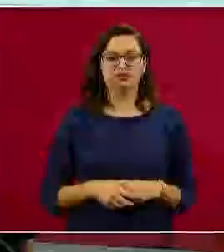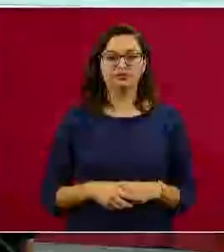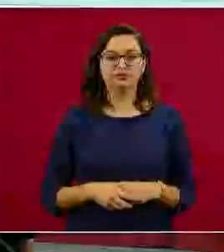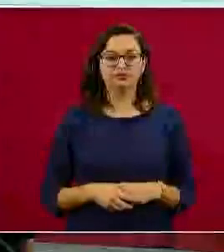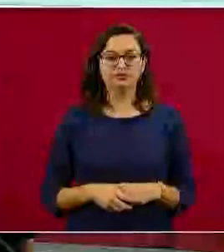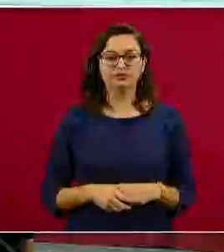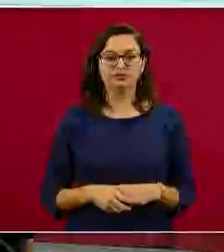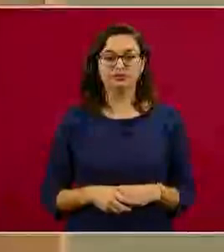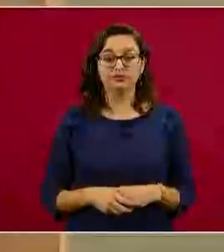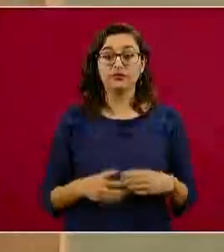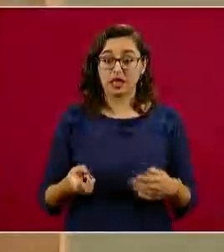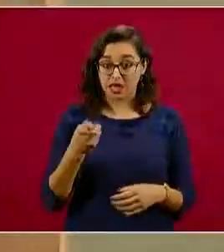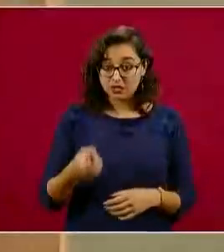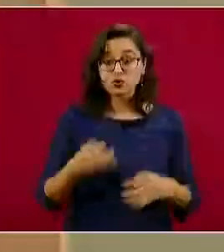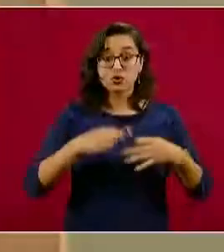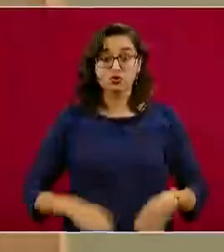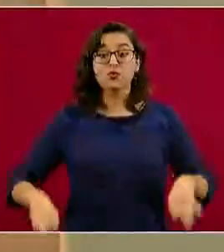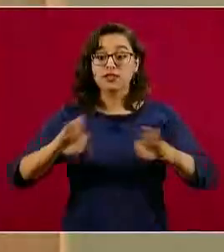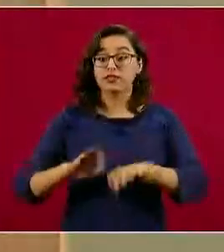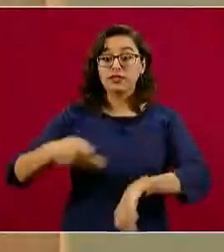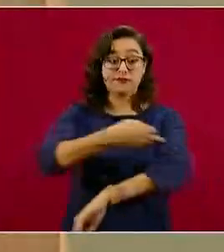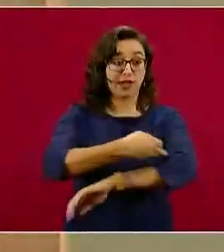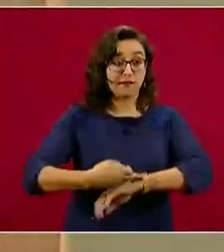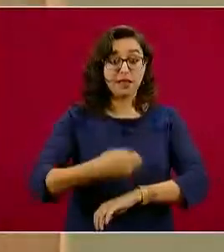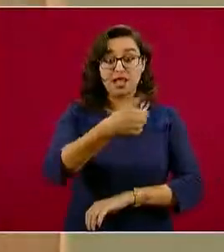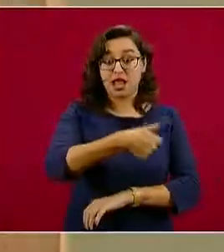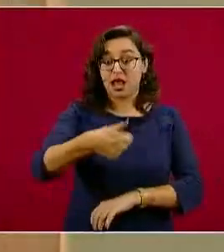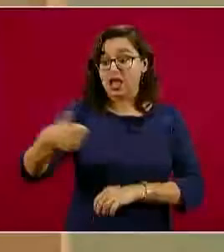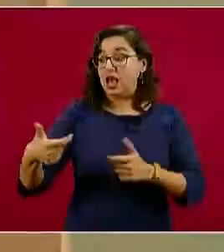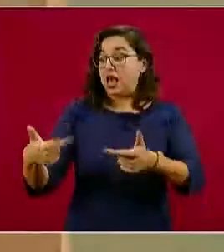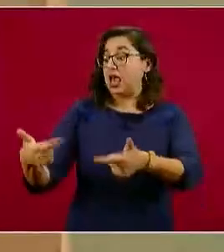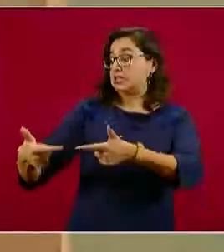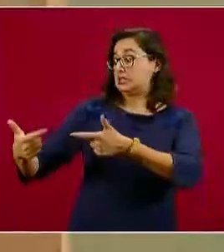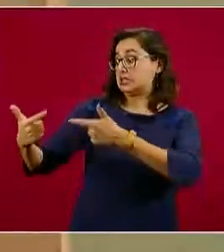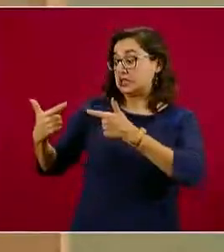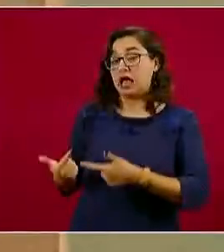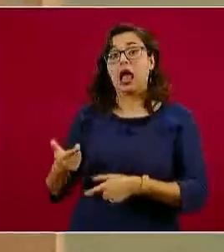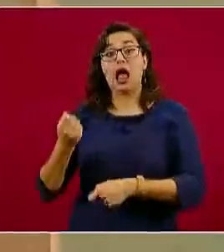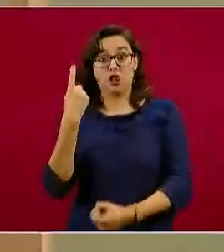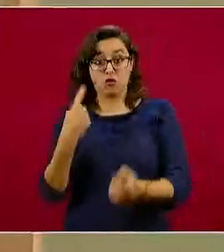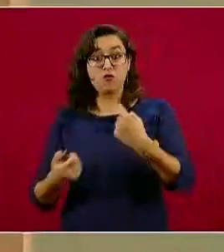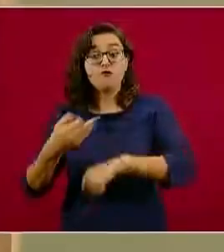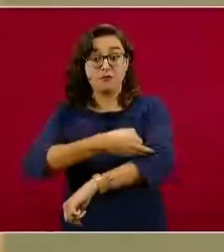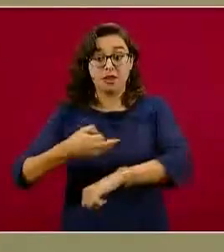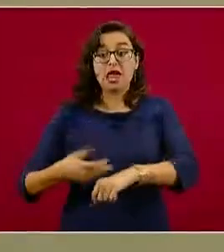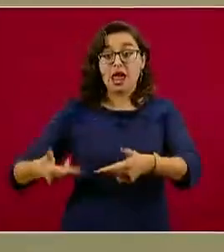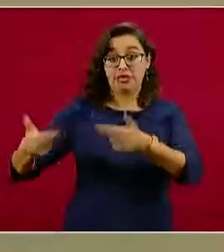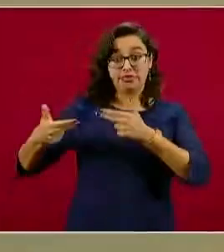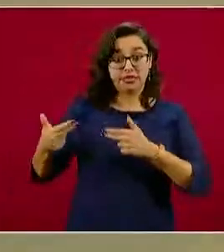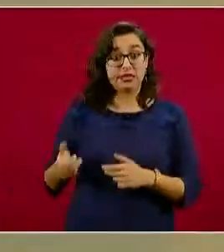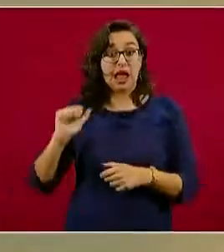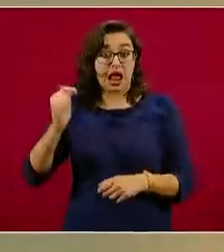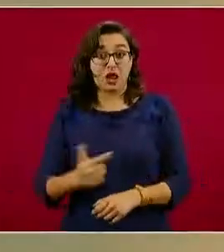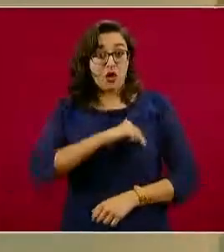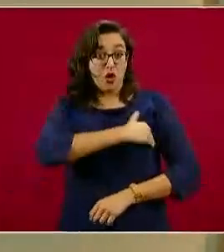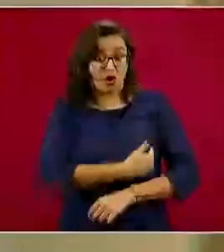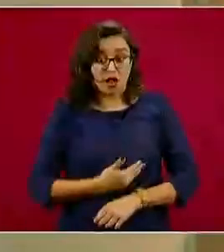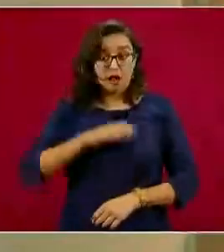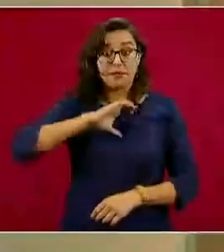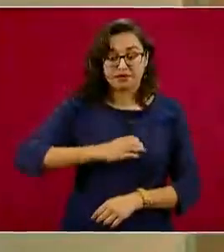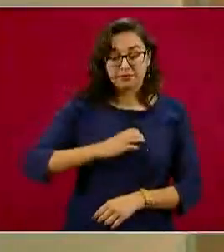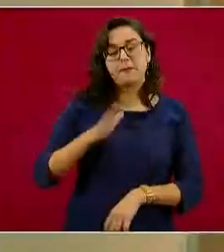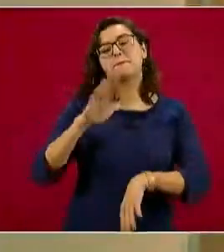conocer la historia familiar de cada persona y si tienen algún familiar, saber que están en al menos 2 veces el riesgo que